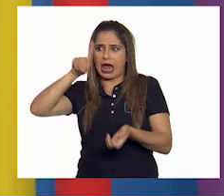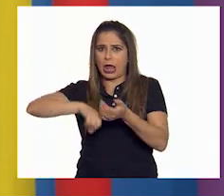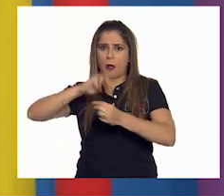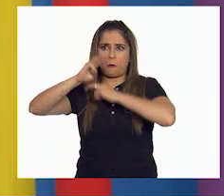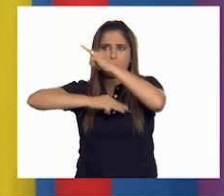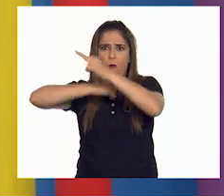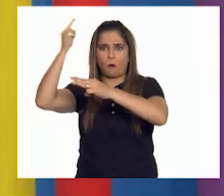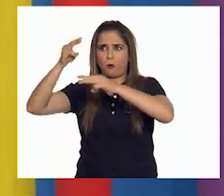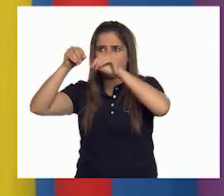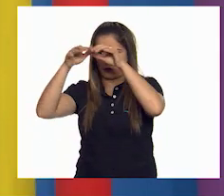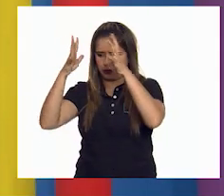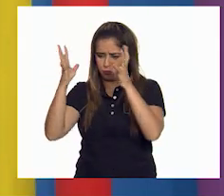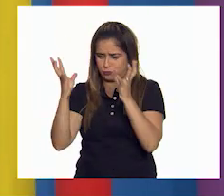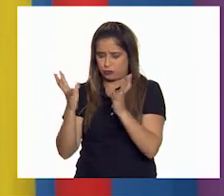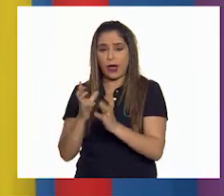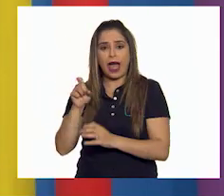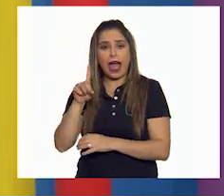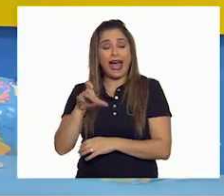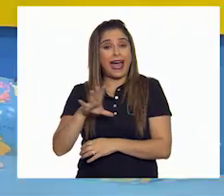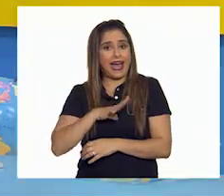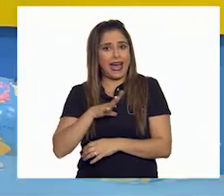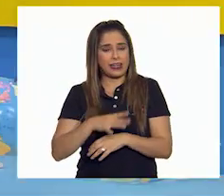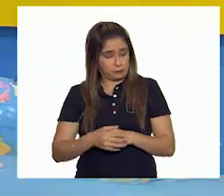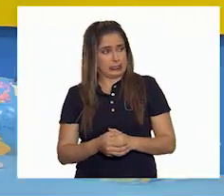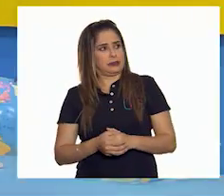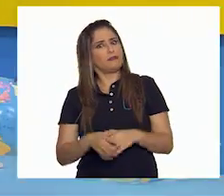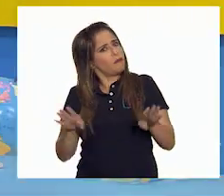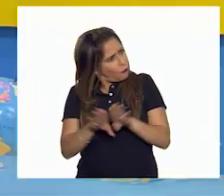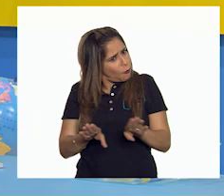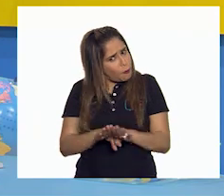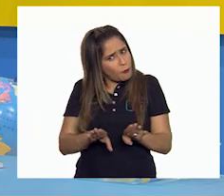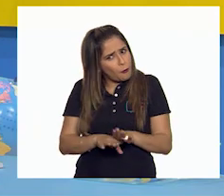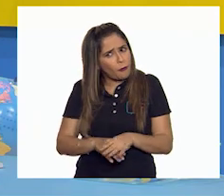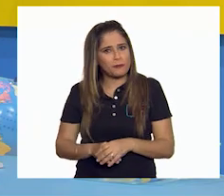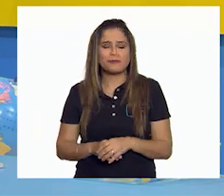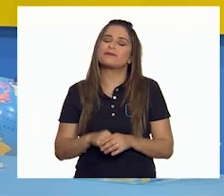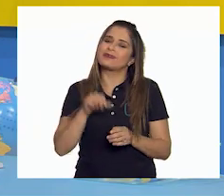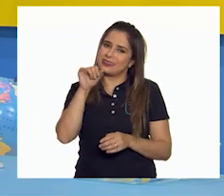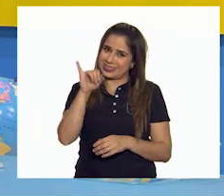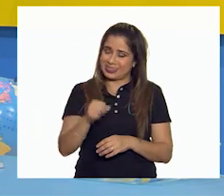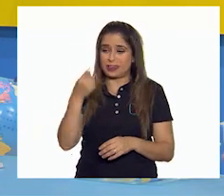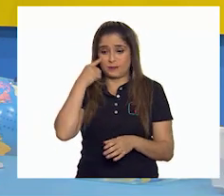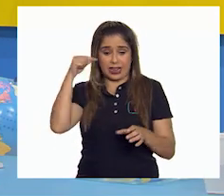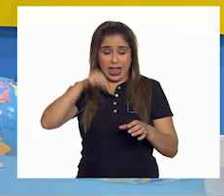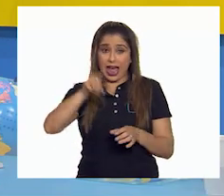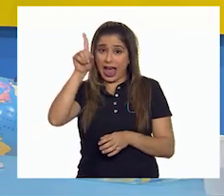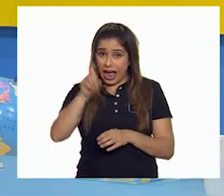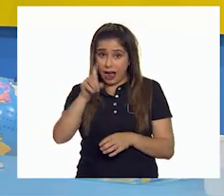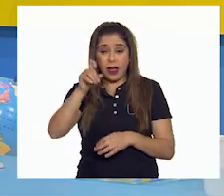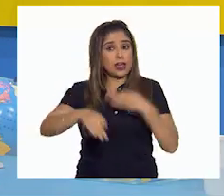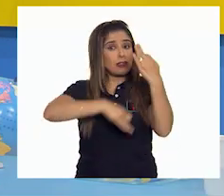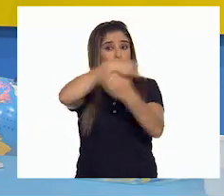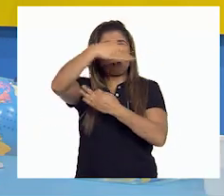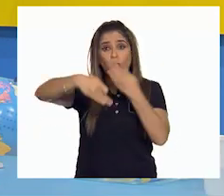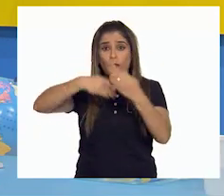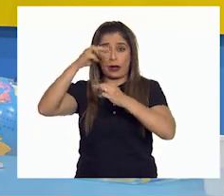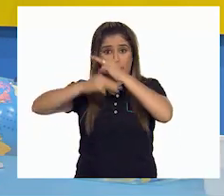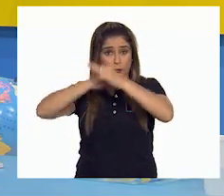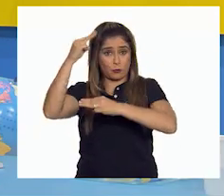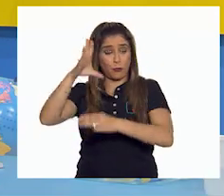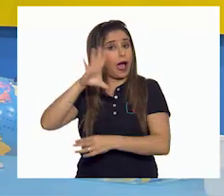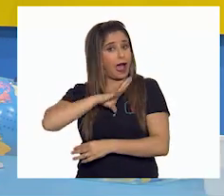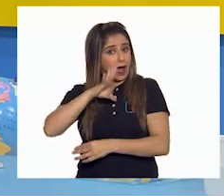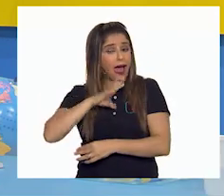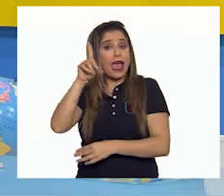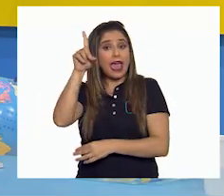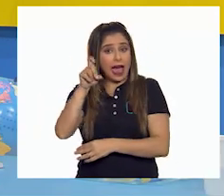A ver, maestra, pero ¿cómo es posible eso? Pues es posible porque esta agua y toda la que encontramos en el mundo forma parte